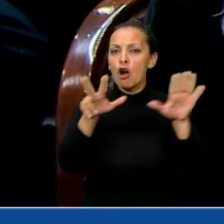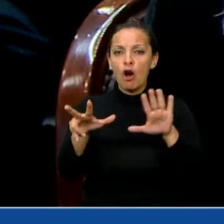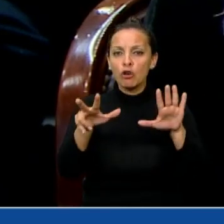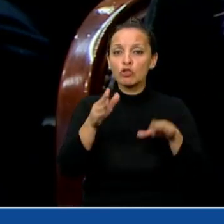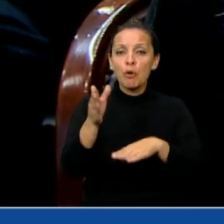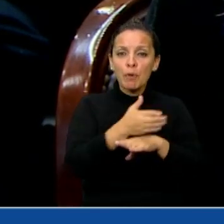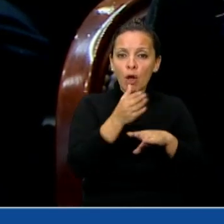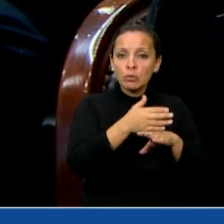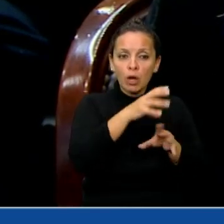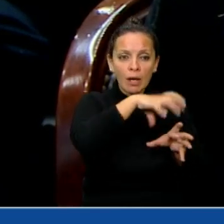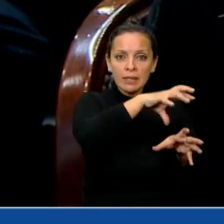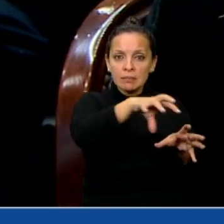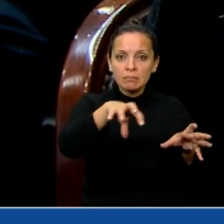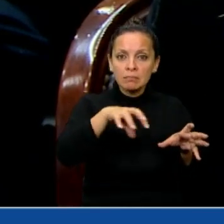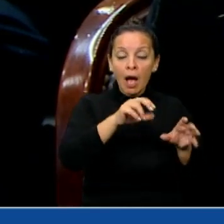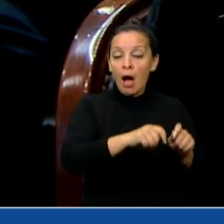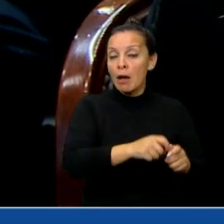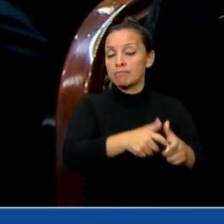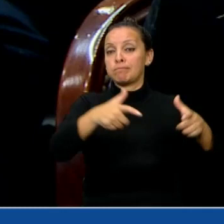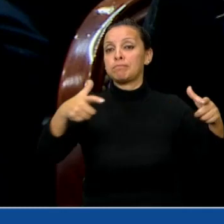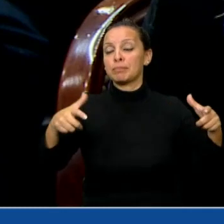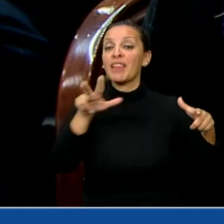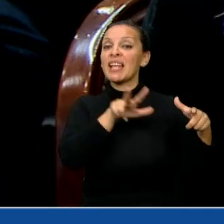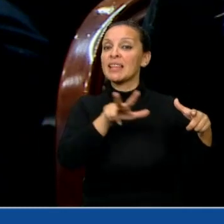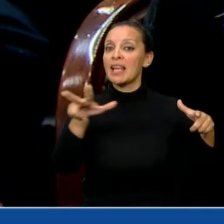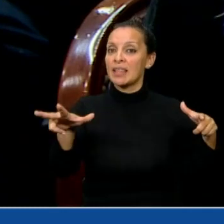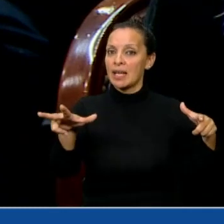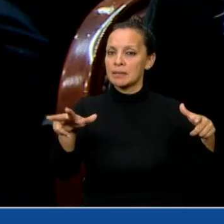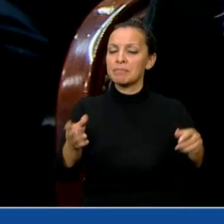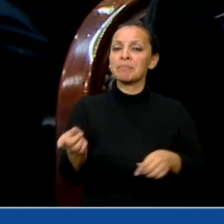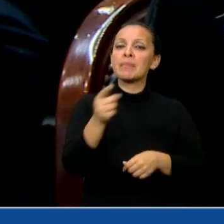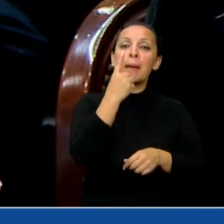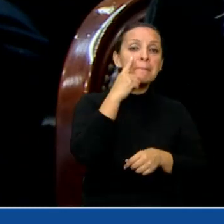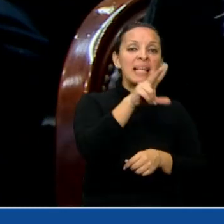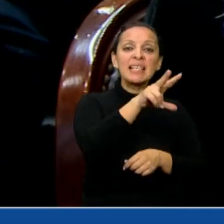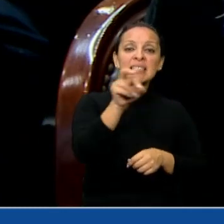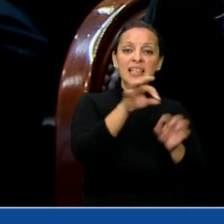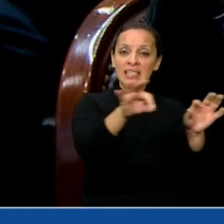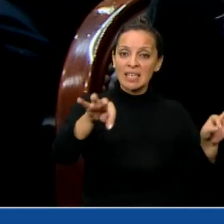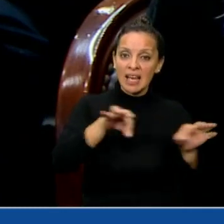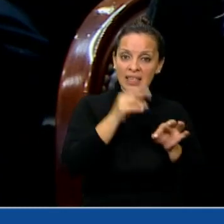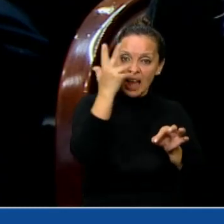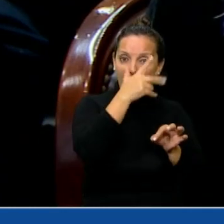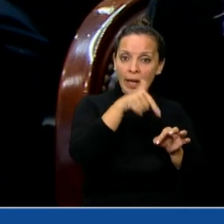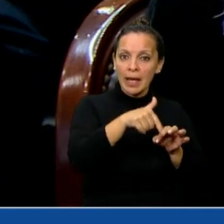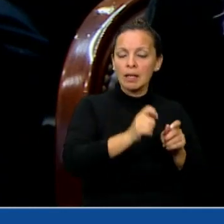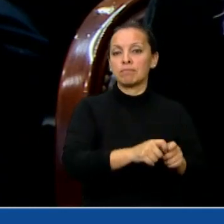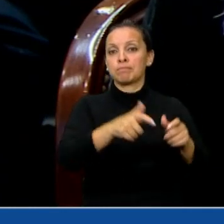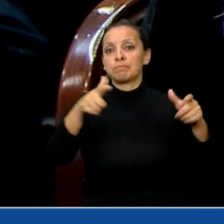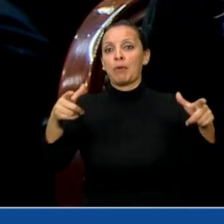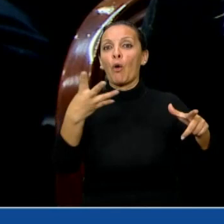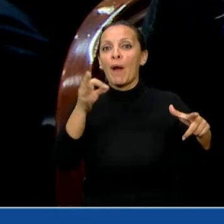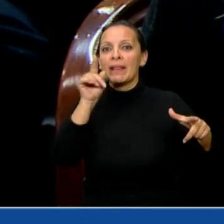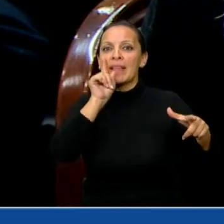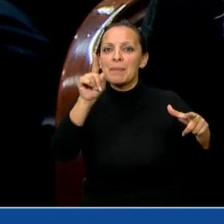pasamos a 33 productores primarios. De 1.300 hectáreas, hoy tenemos más de 40.000